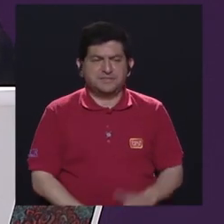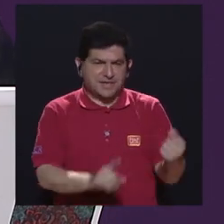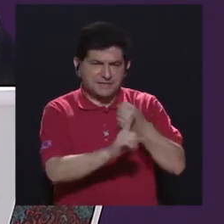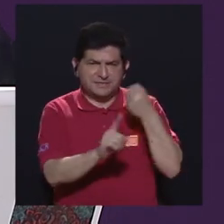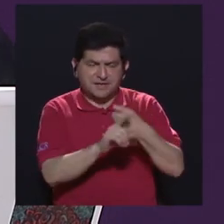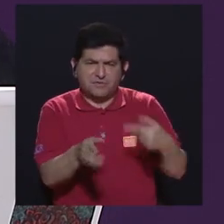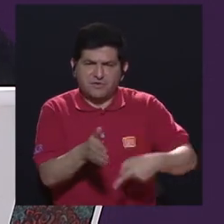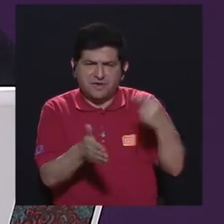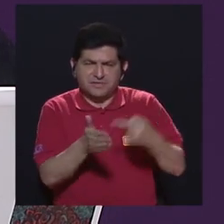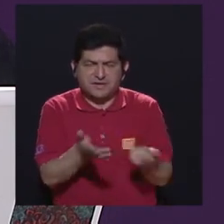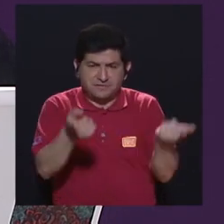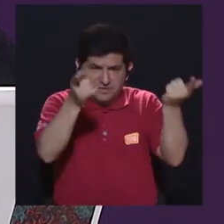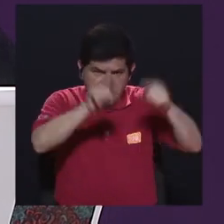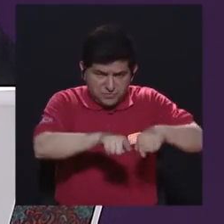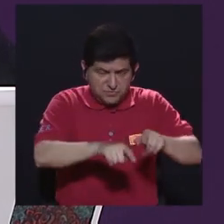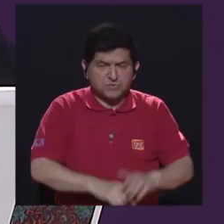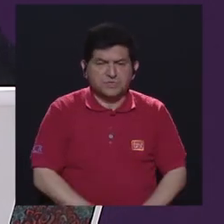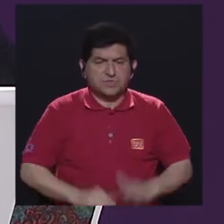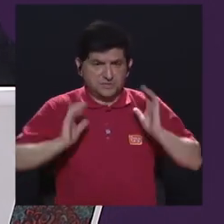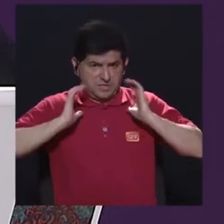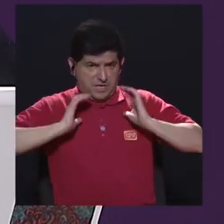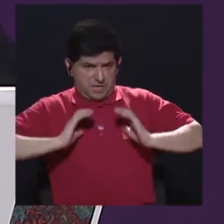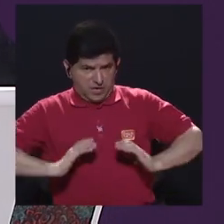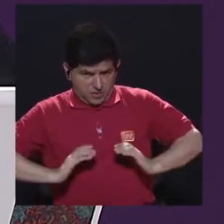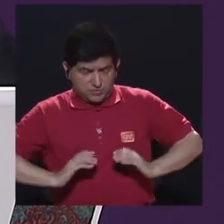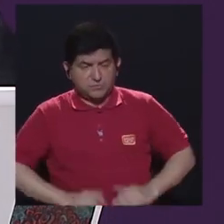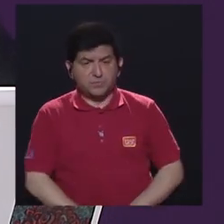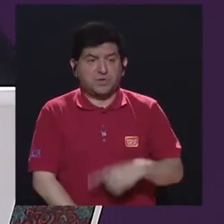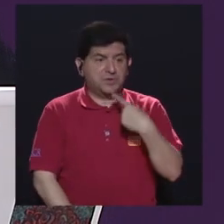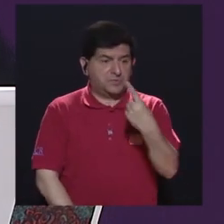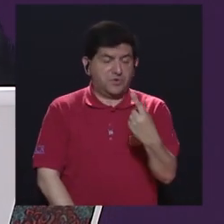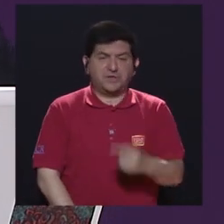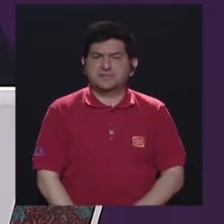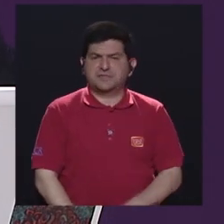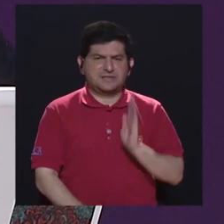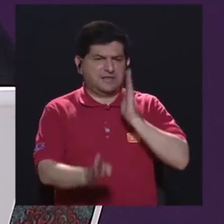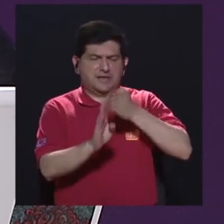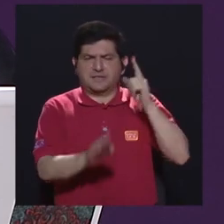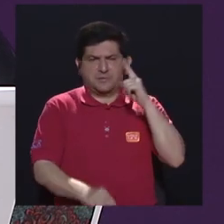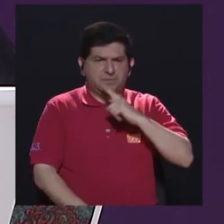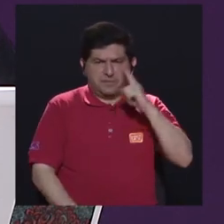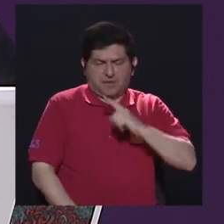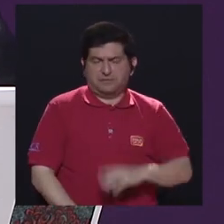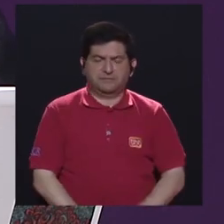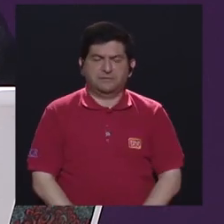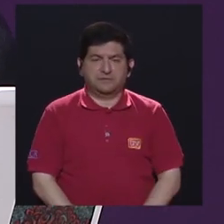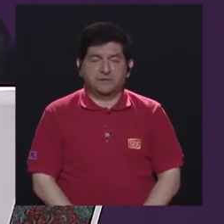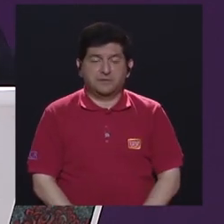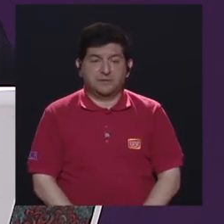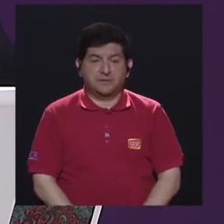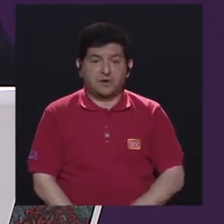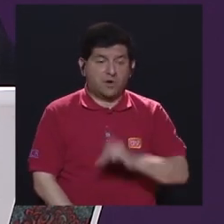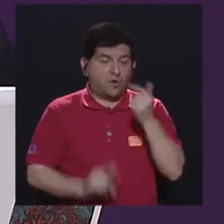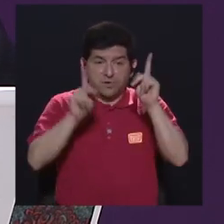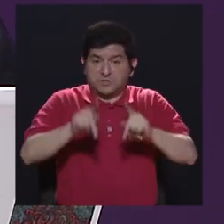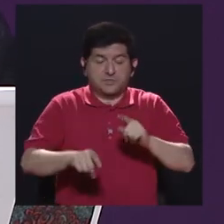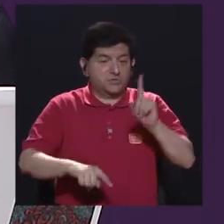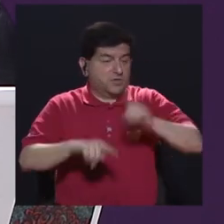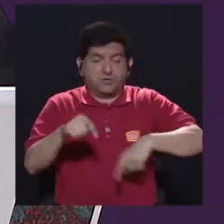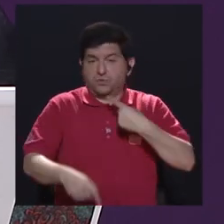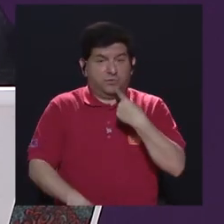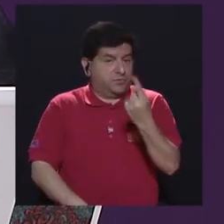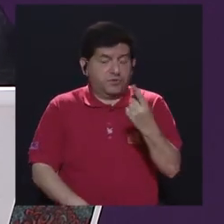violencia que a veces se ejerce hacia los cuerpos que se dicen abiertamente putos, porque hay quienes tampoco lo pueden mencionar,